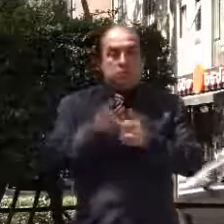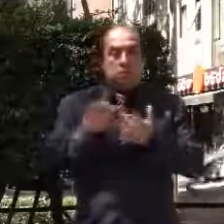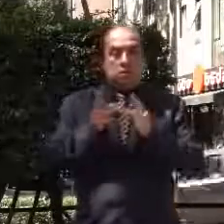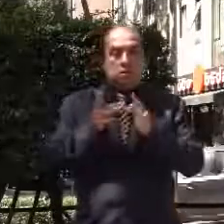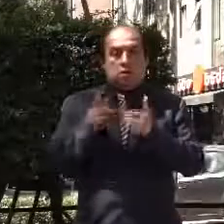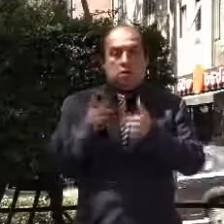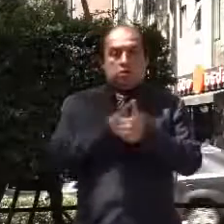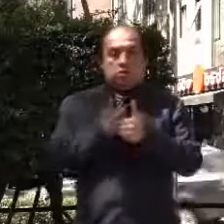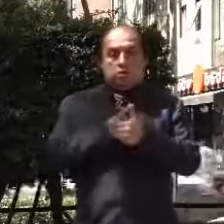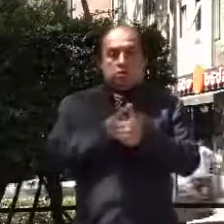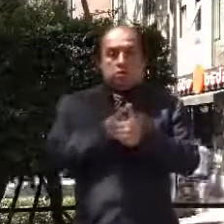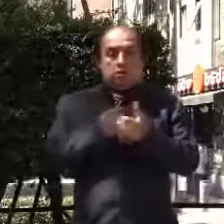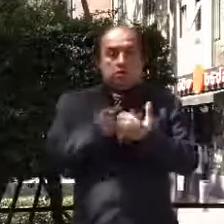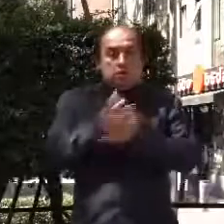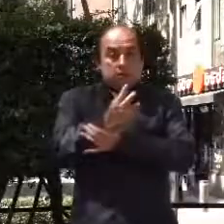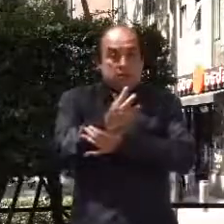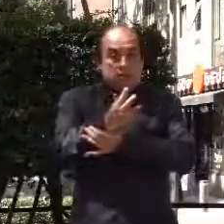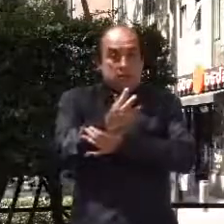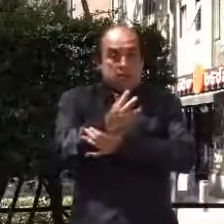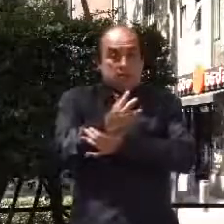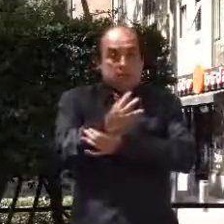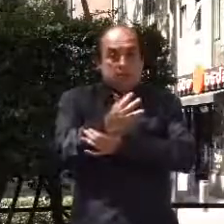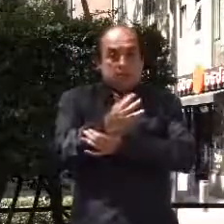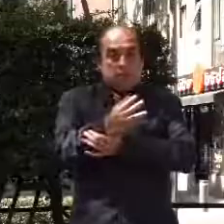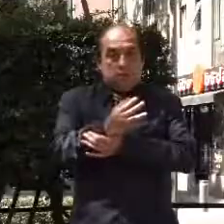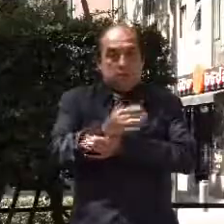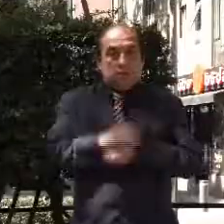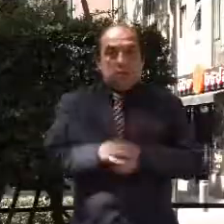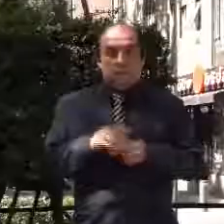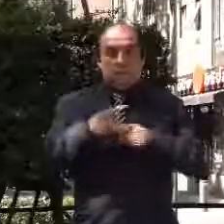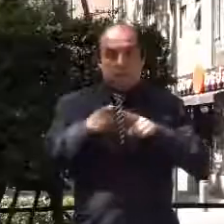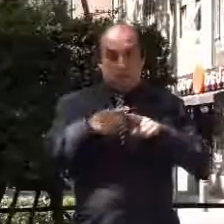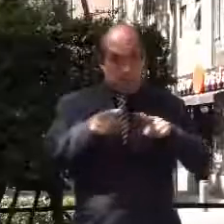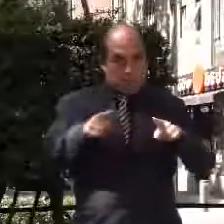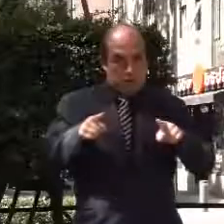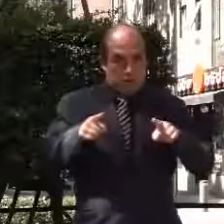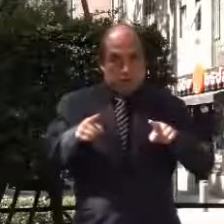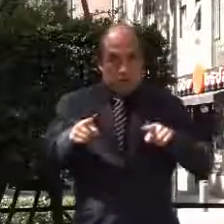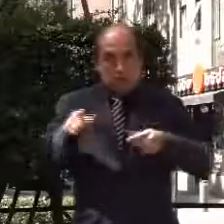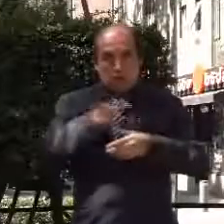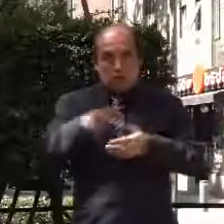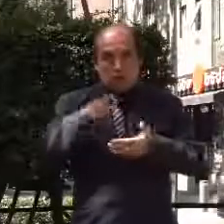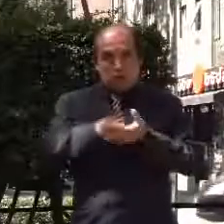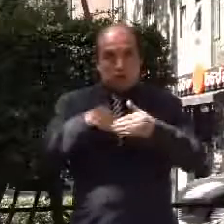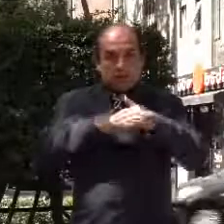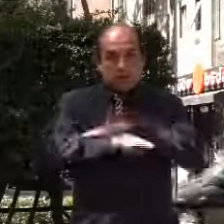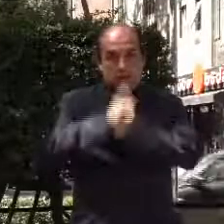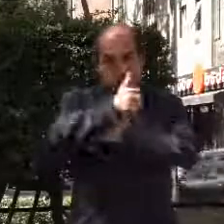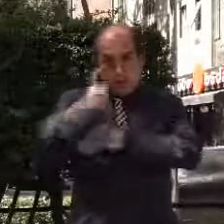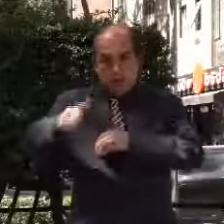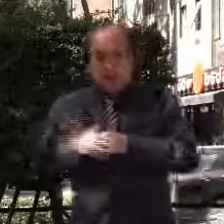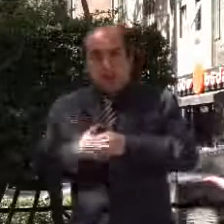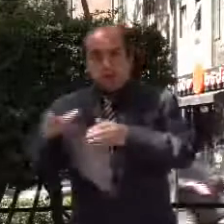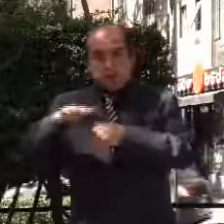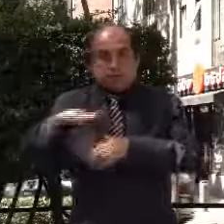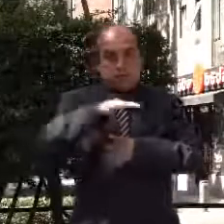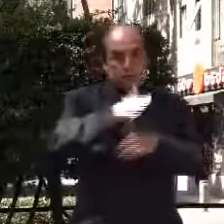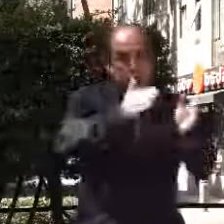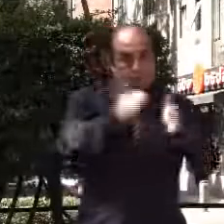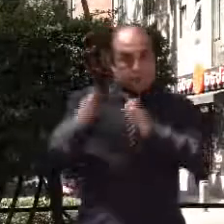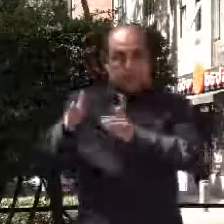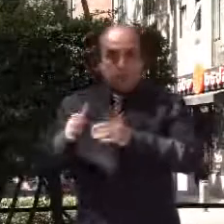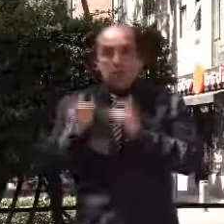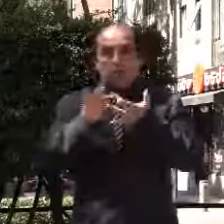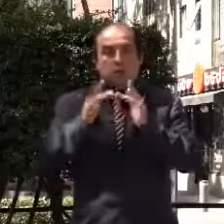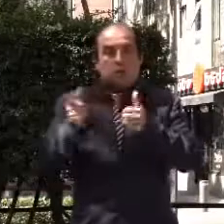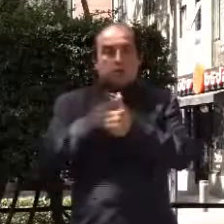primaria salen las derivaciones de entrada a cada uno de los sectores. La red primaria está